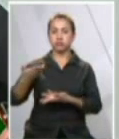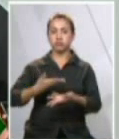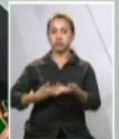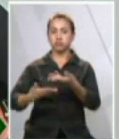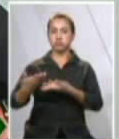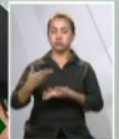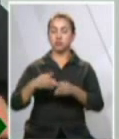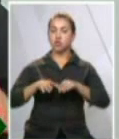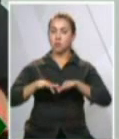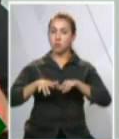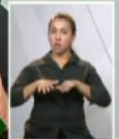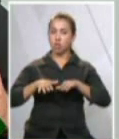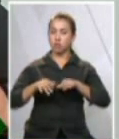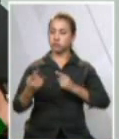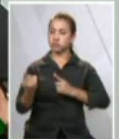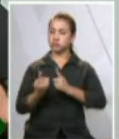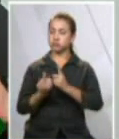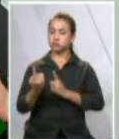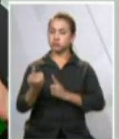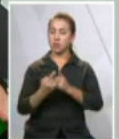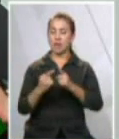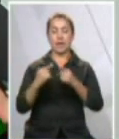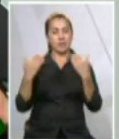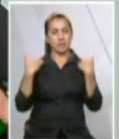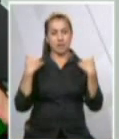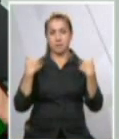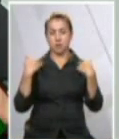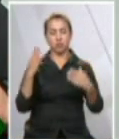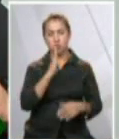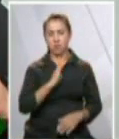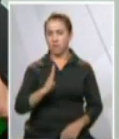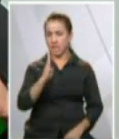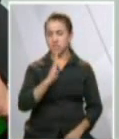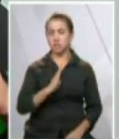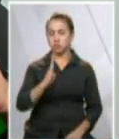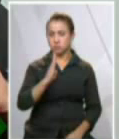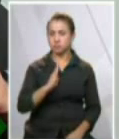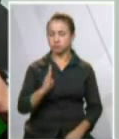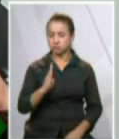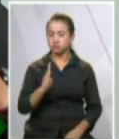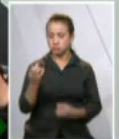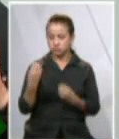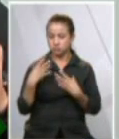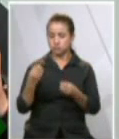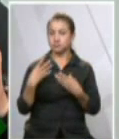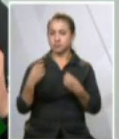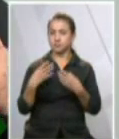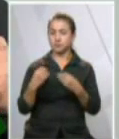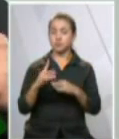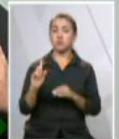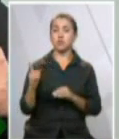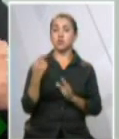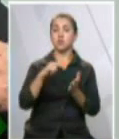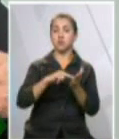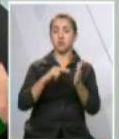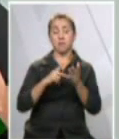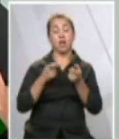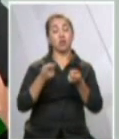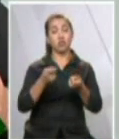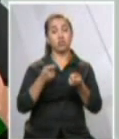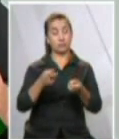súper independiente, con entrenamiento que es muy básico, y bueno, aquí el único problema es el tema costos,